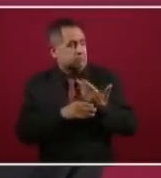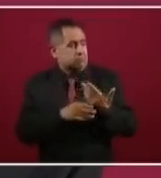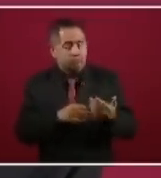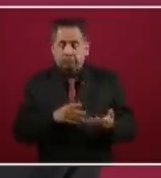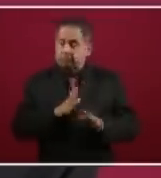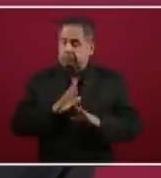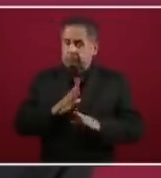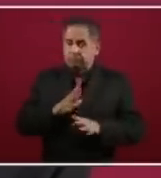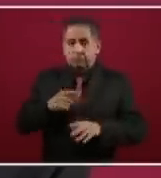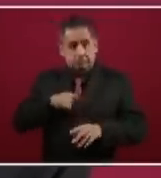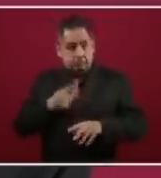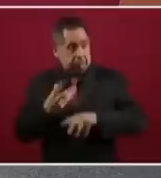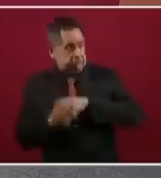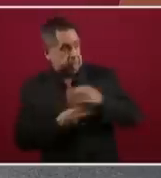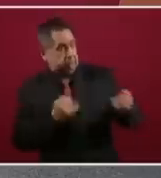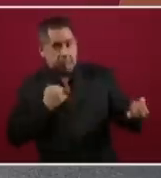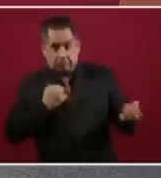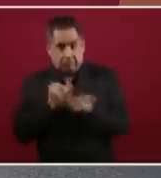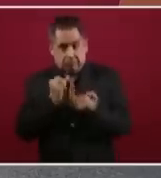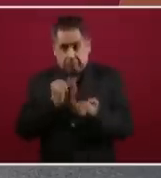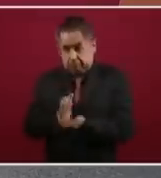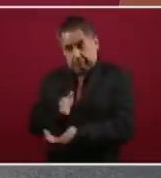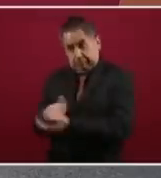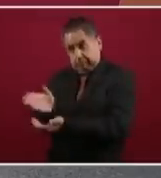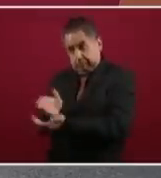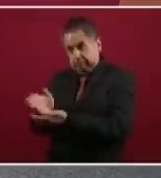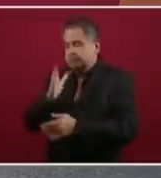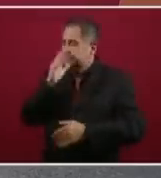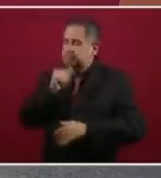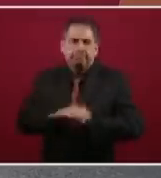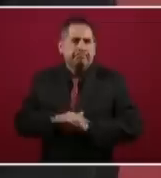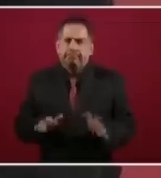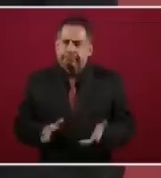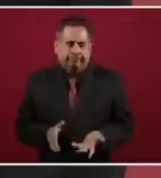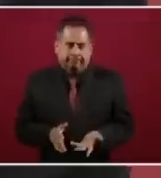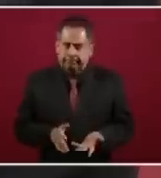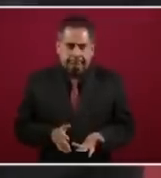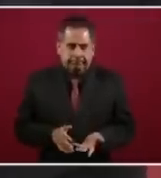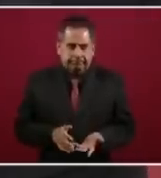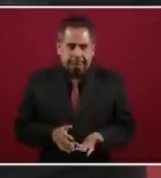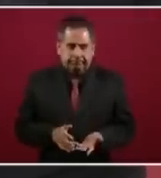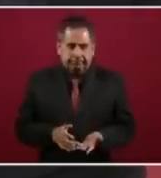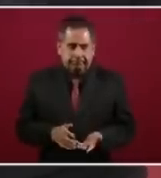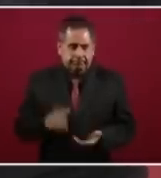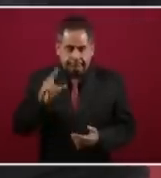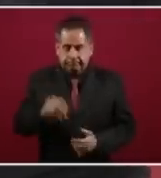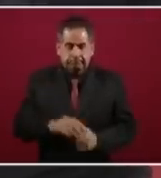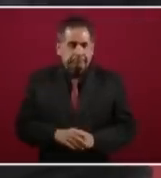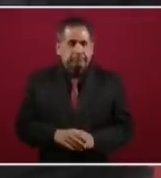movimientos, de nuestras organizaciones políticas, que